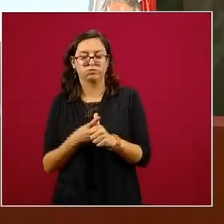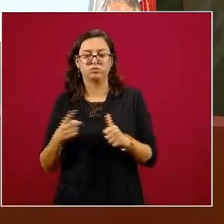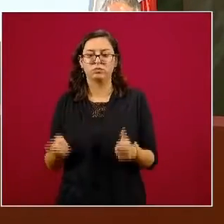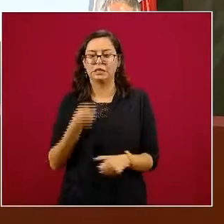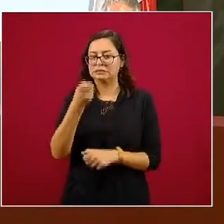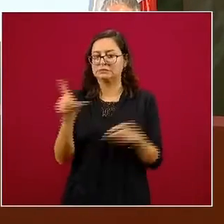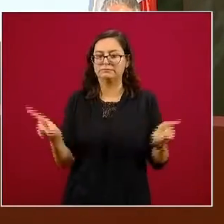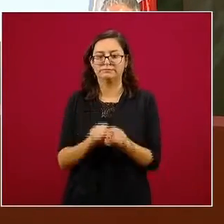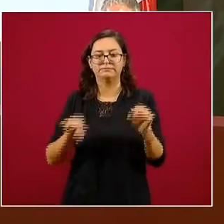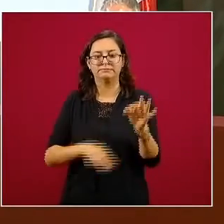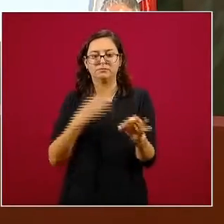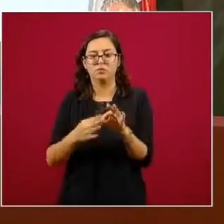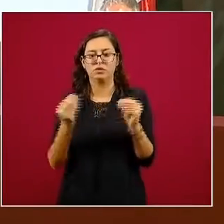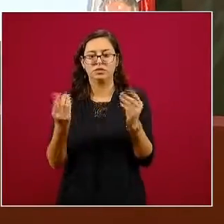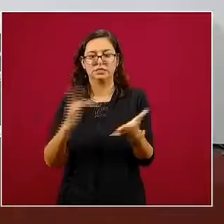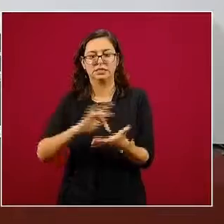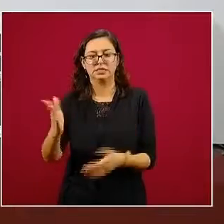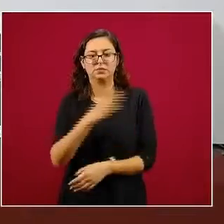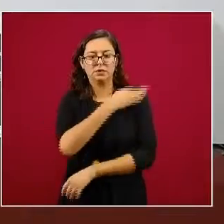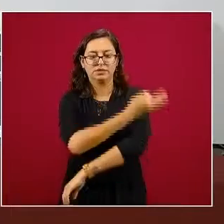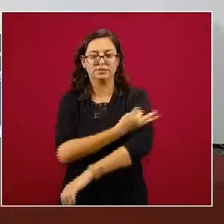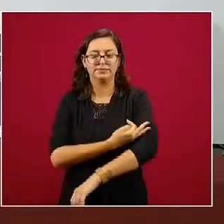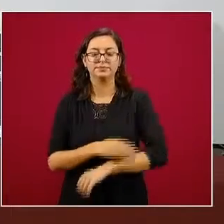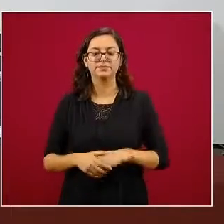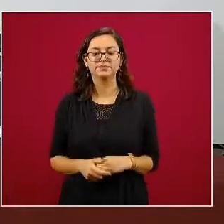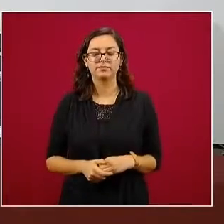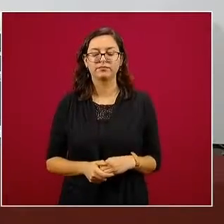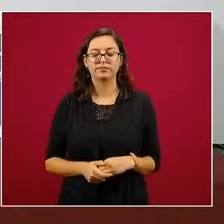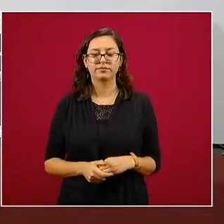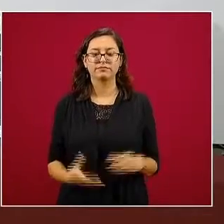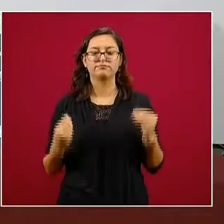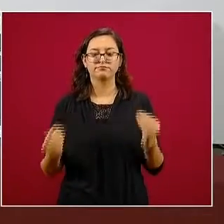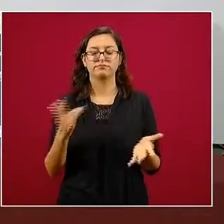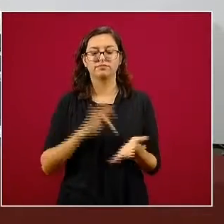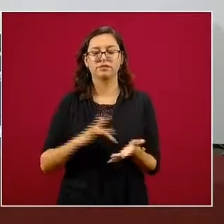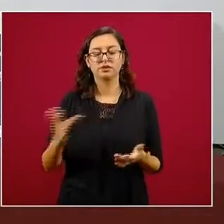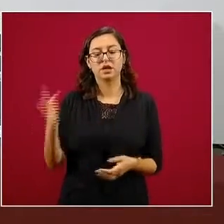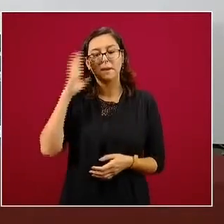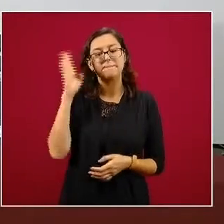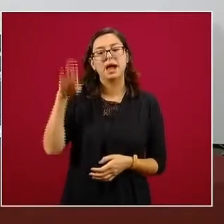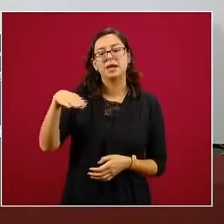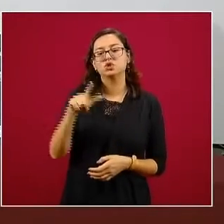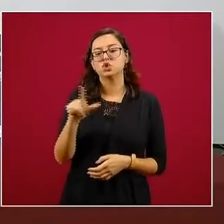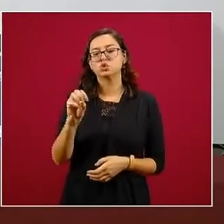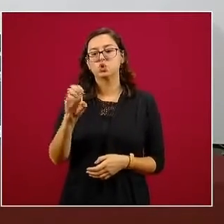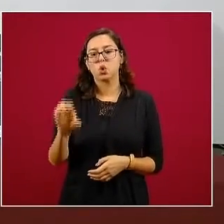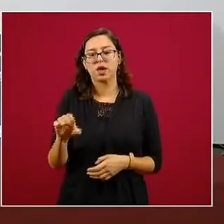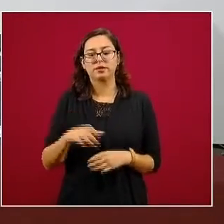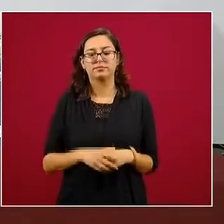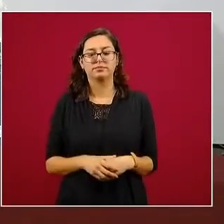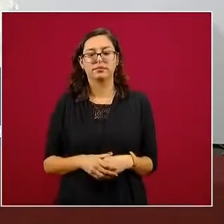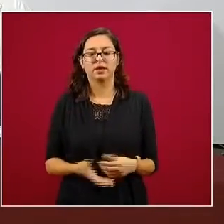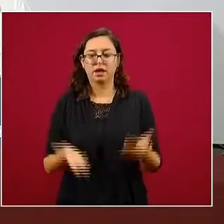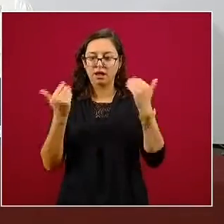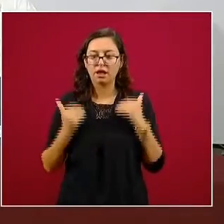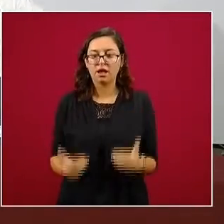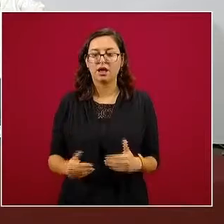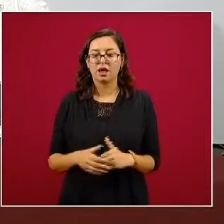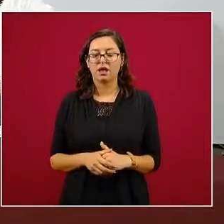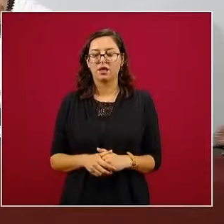se suma, en la siguiente, este modelo de acción comunitaria, con la participación de voluntarios, más de